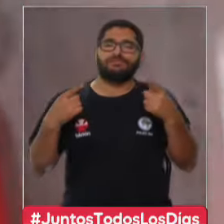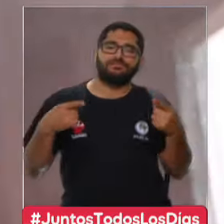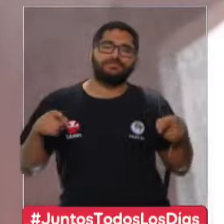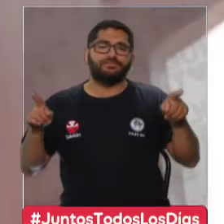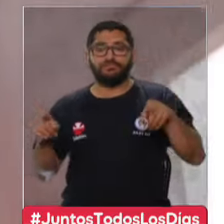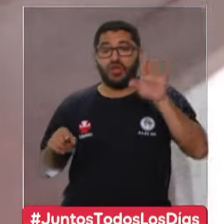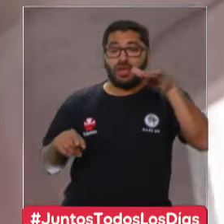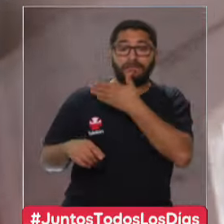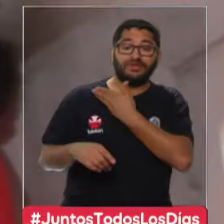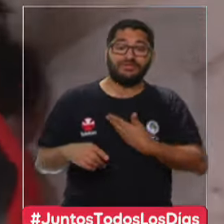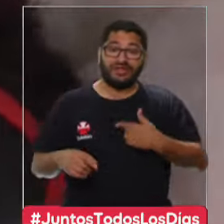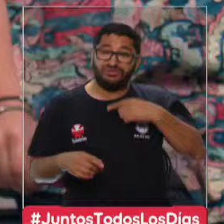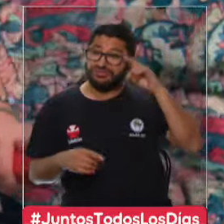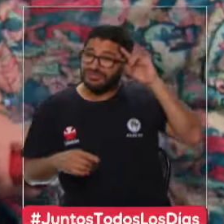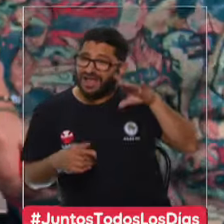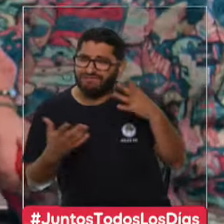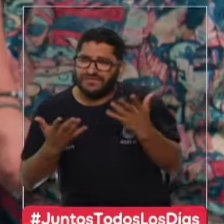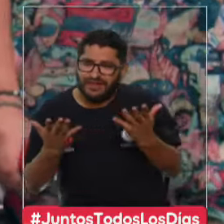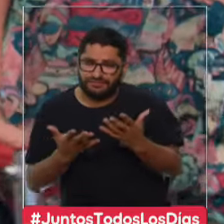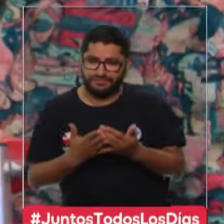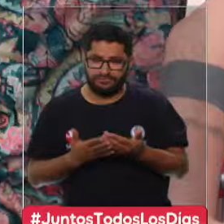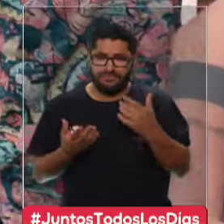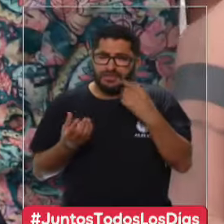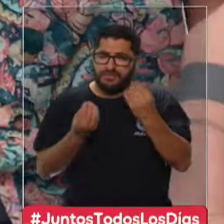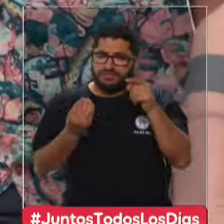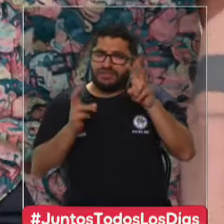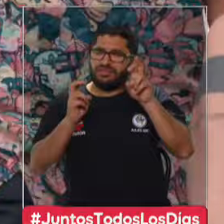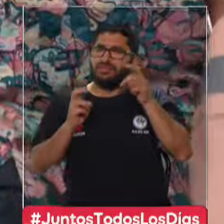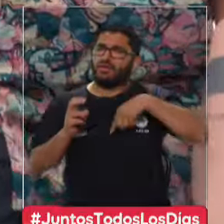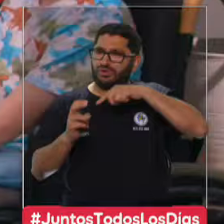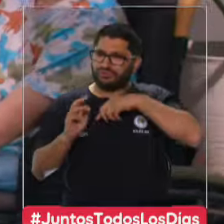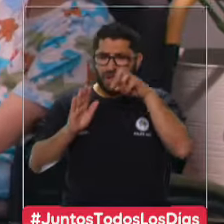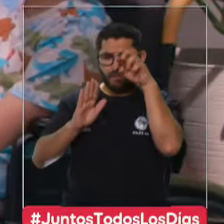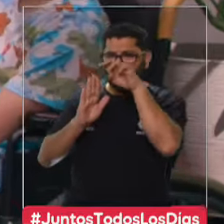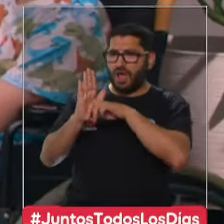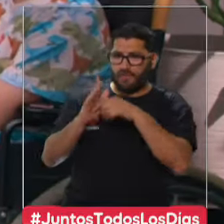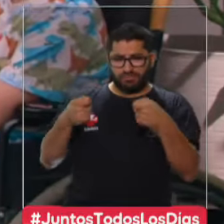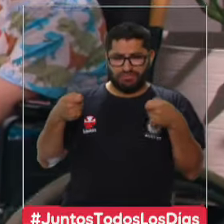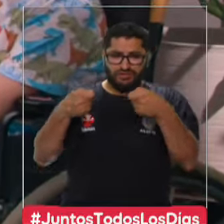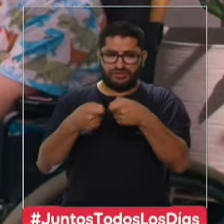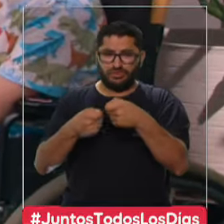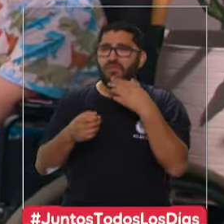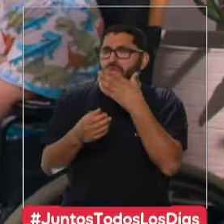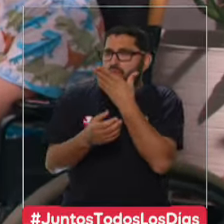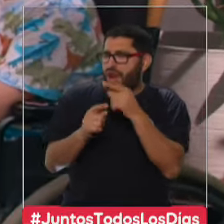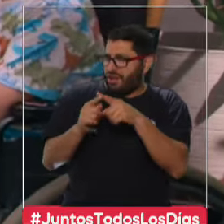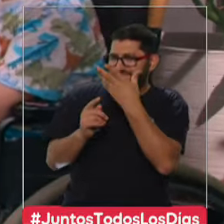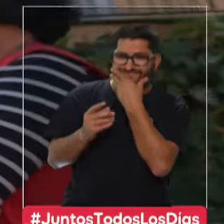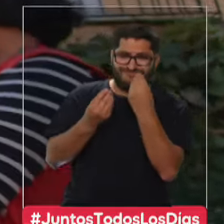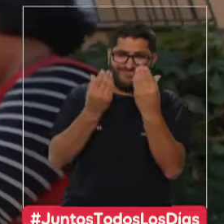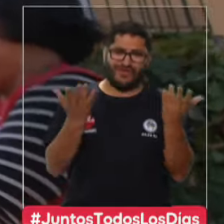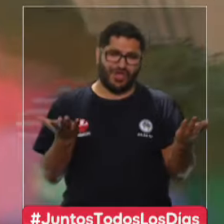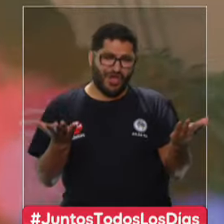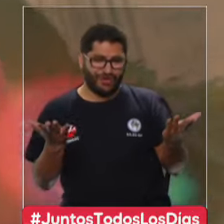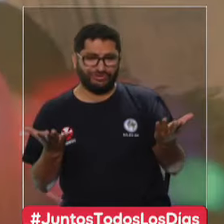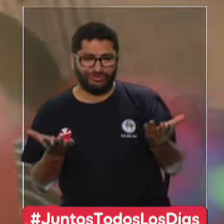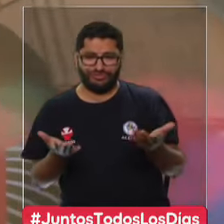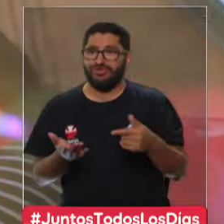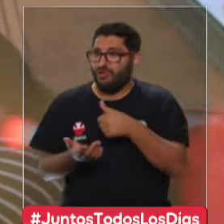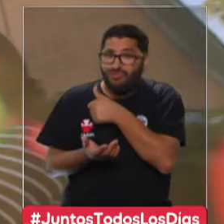Presidente, queríamos saber qué le pareció esta intervención de nuestro programa ABRE. Me parece hermoso y sobre